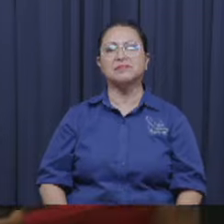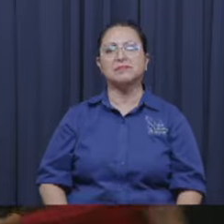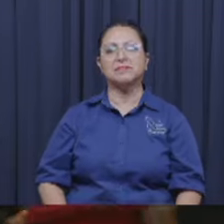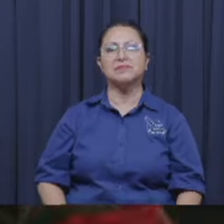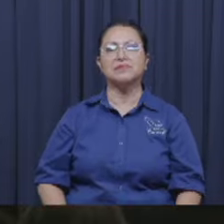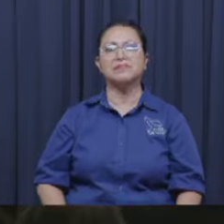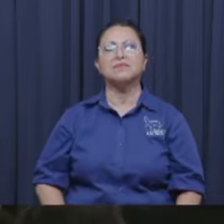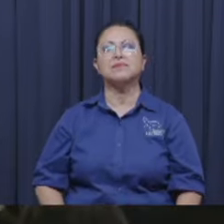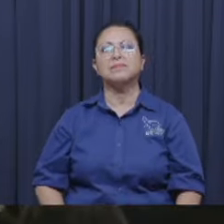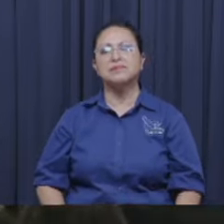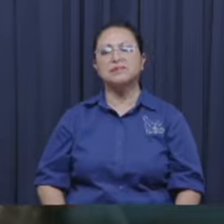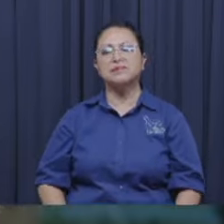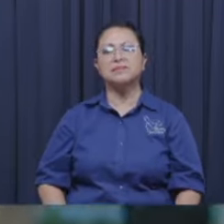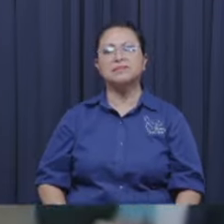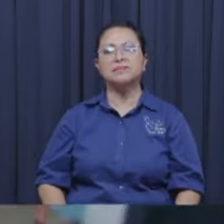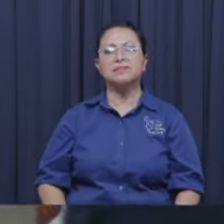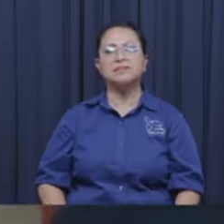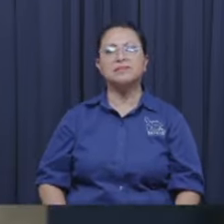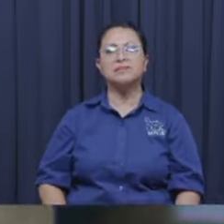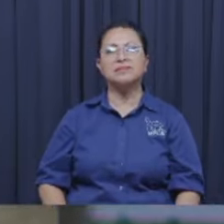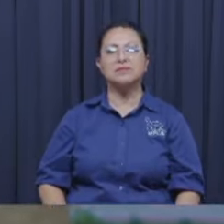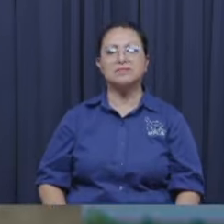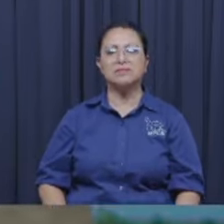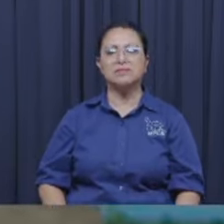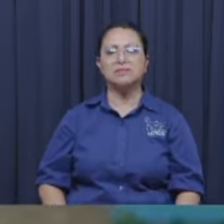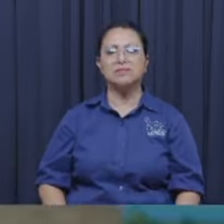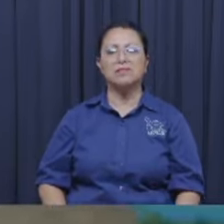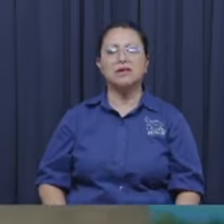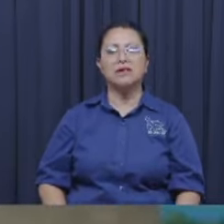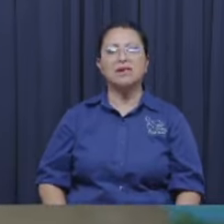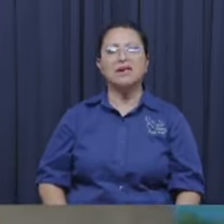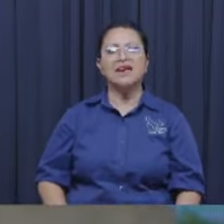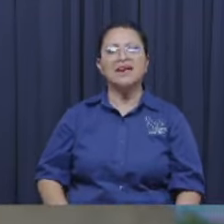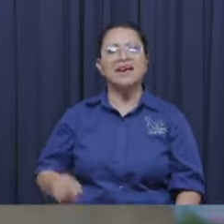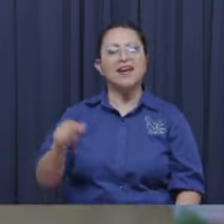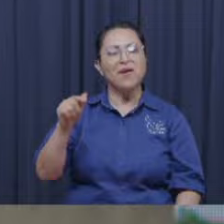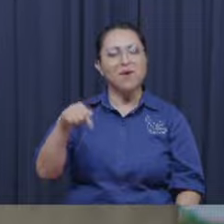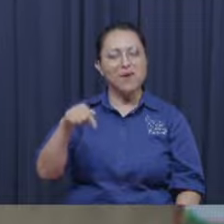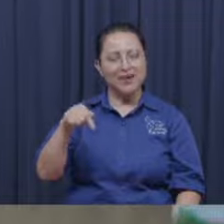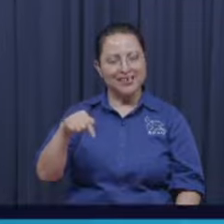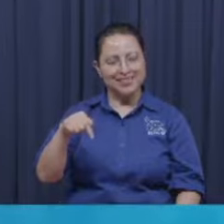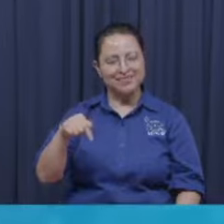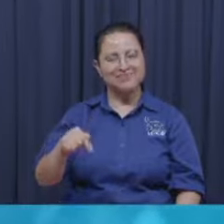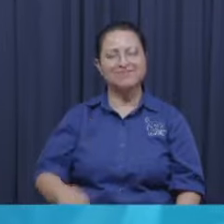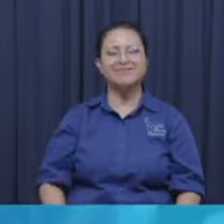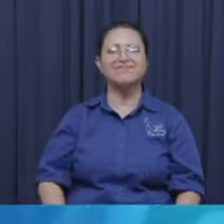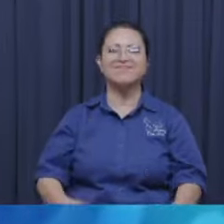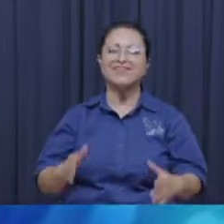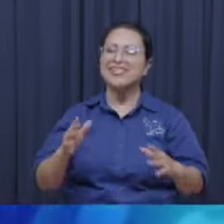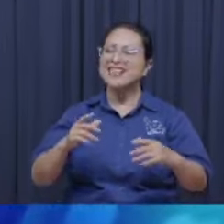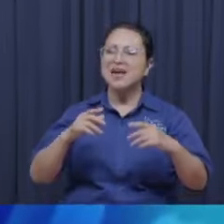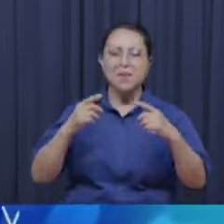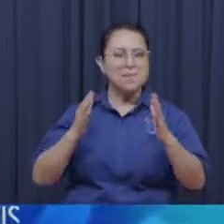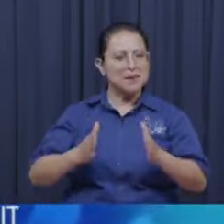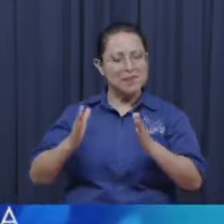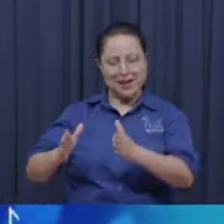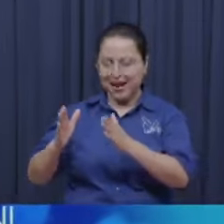mis hermanos, también. Bueno, nuevamente estamos acá dispuestos, listos,